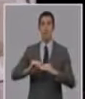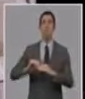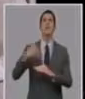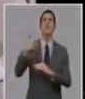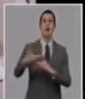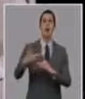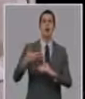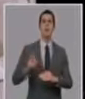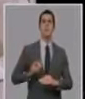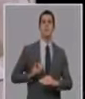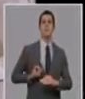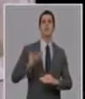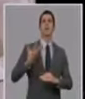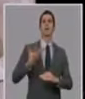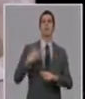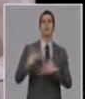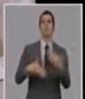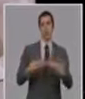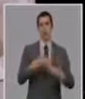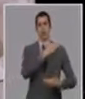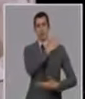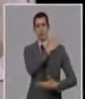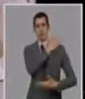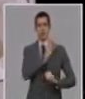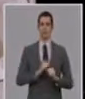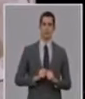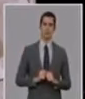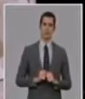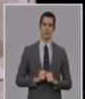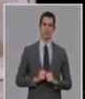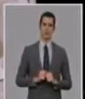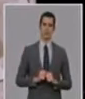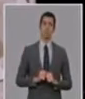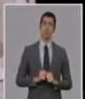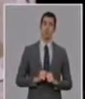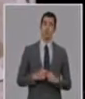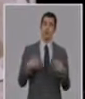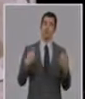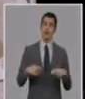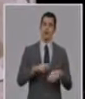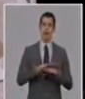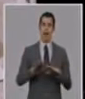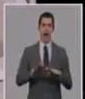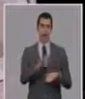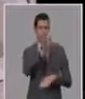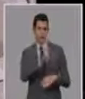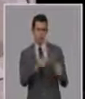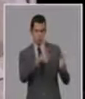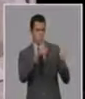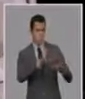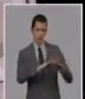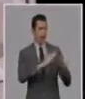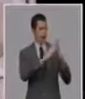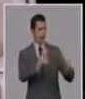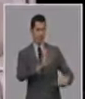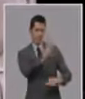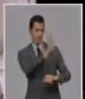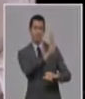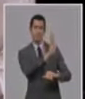enfermedad y esta etapa, por supuesto, se torne muy compleja desde el punto de vista